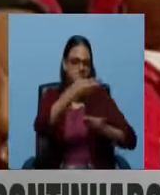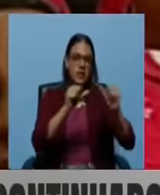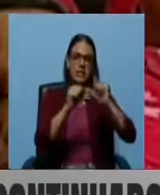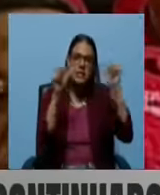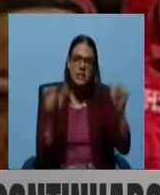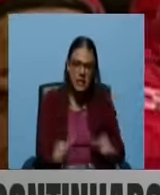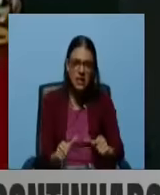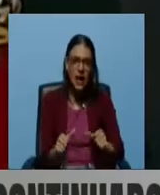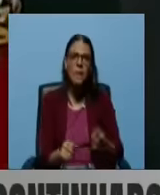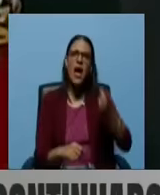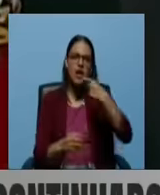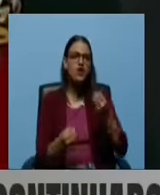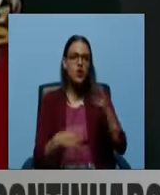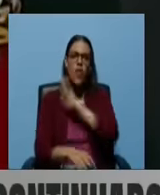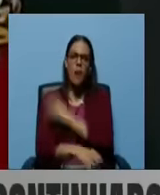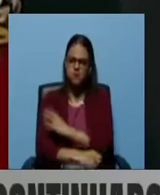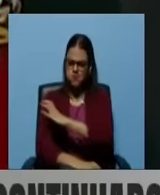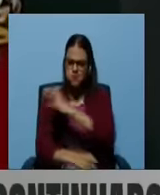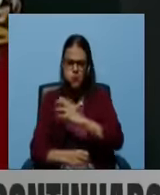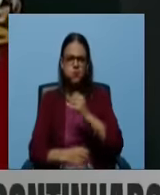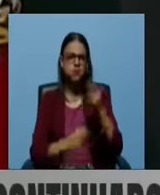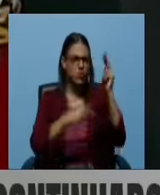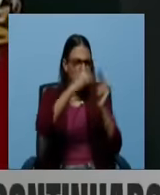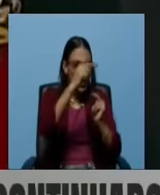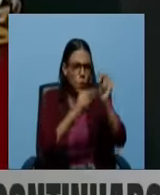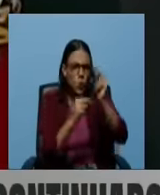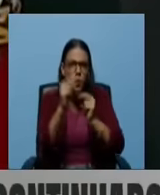Esta se ha ido fortaleciendo.